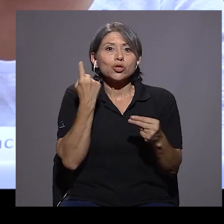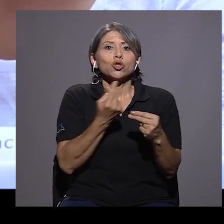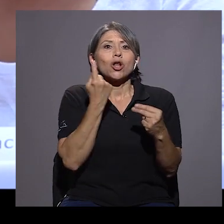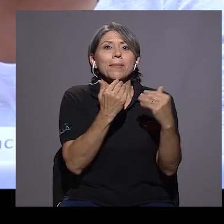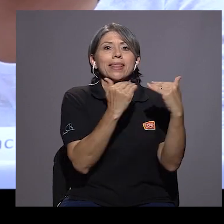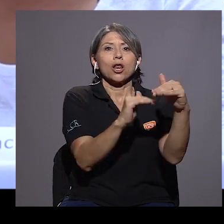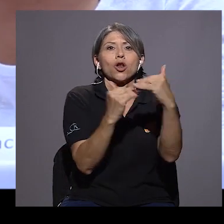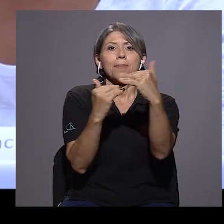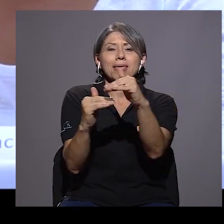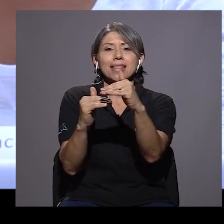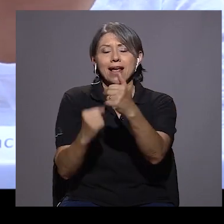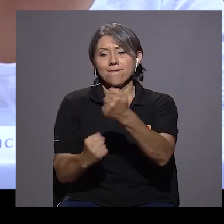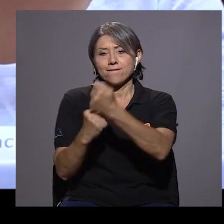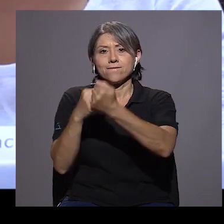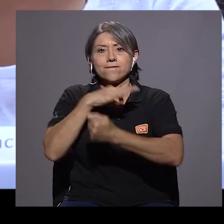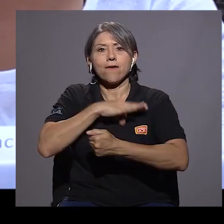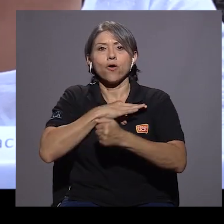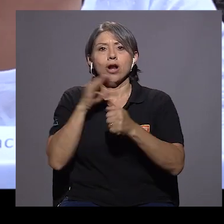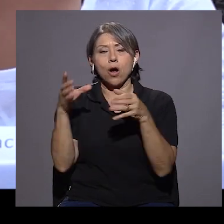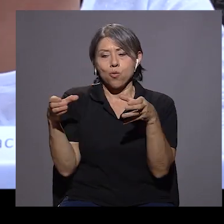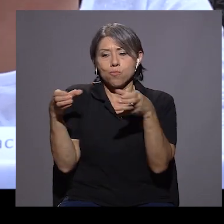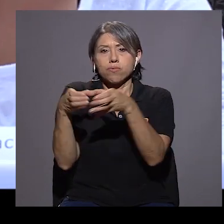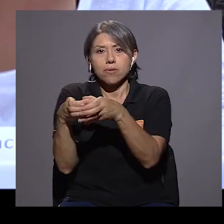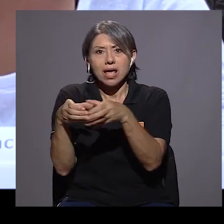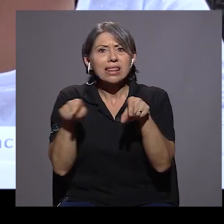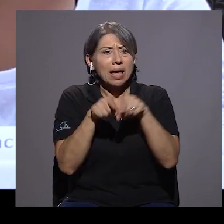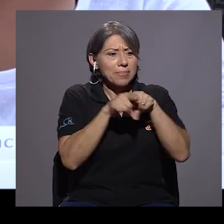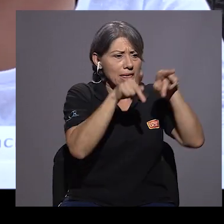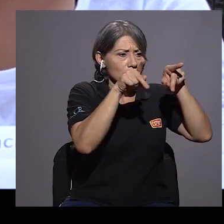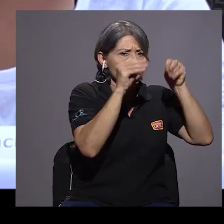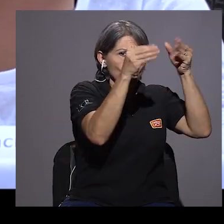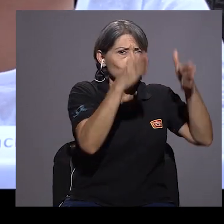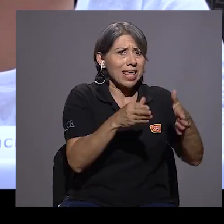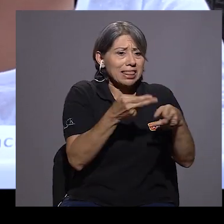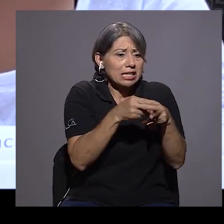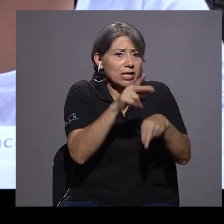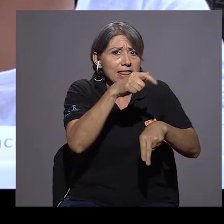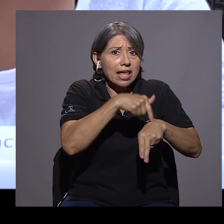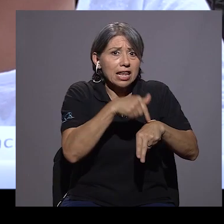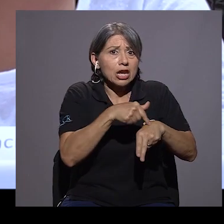el presupuesto en favor de una élite universitaria y precarizan a los docentes